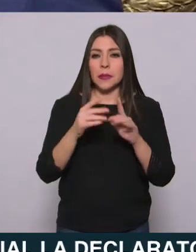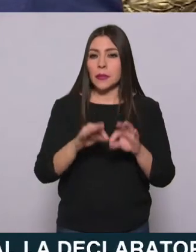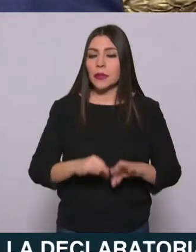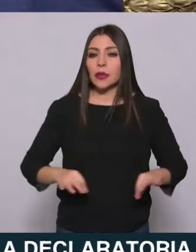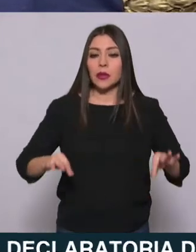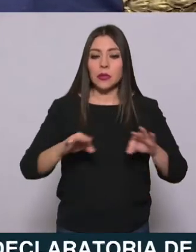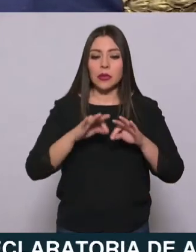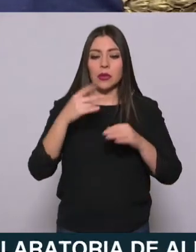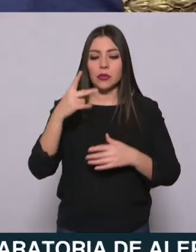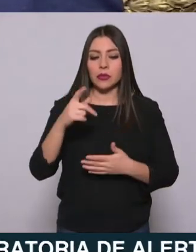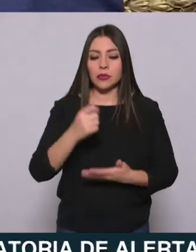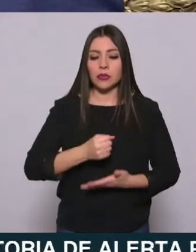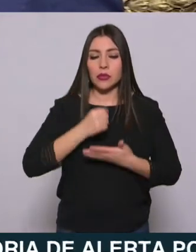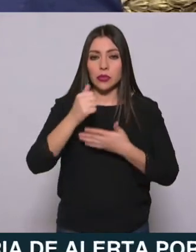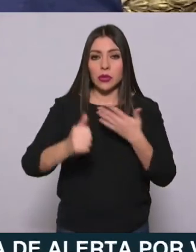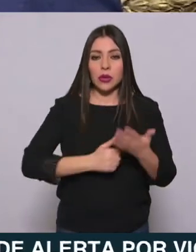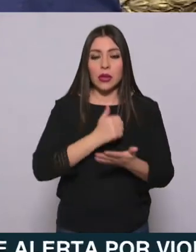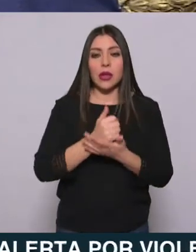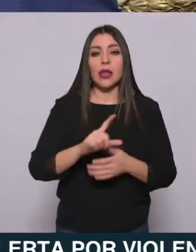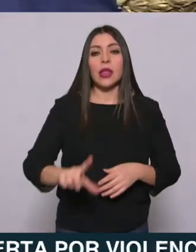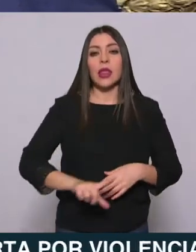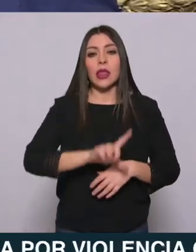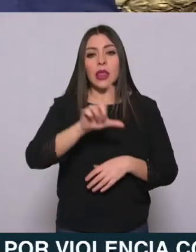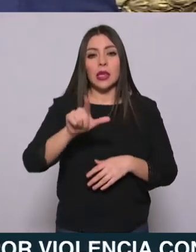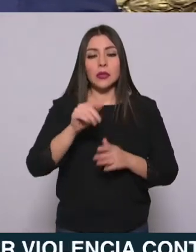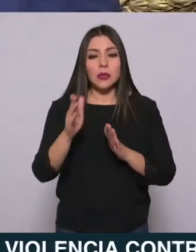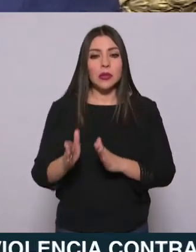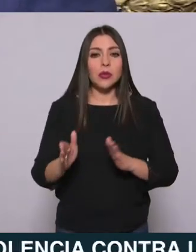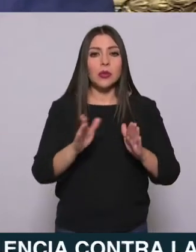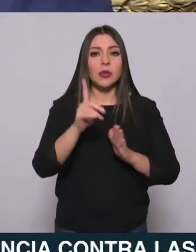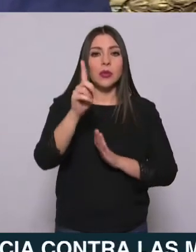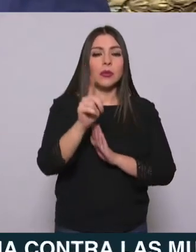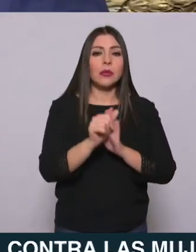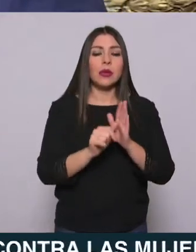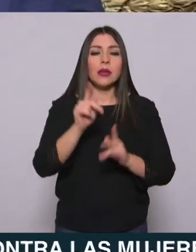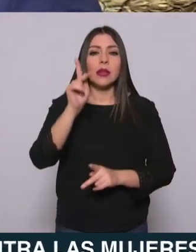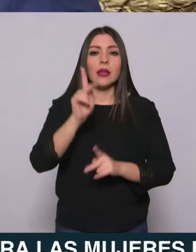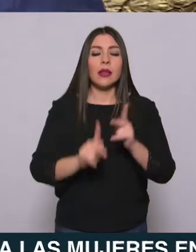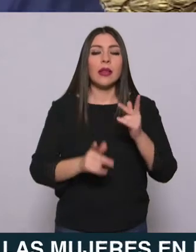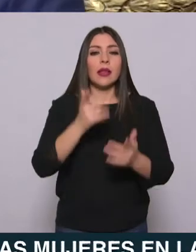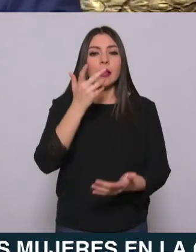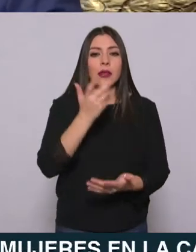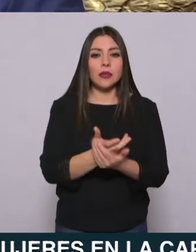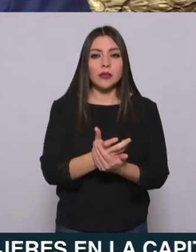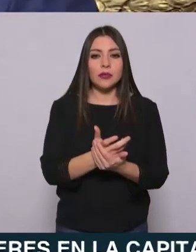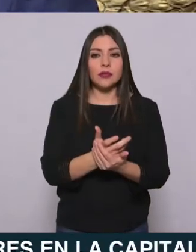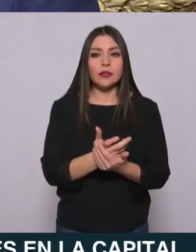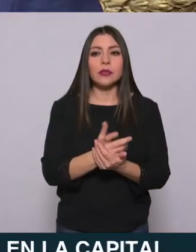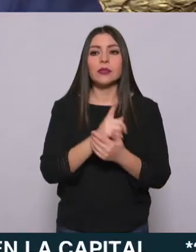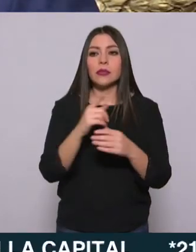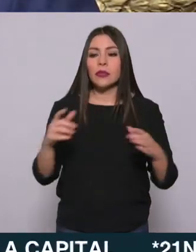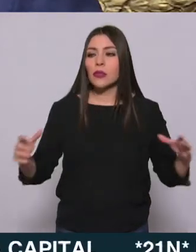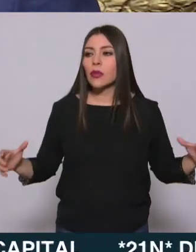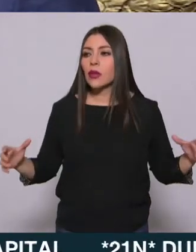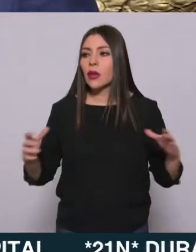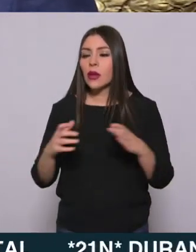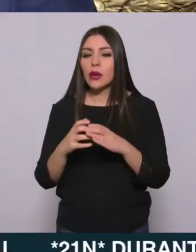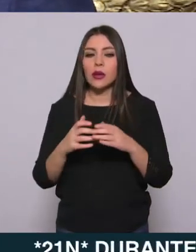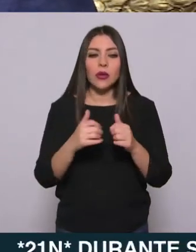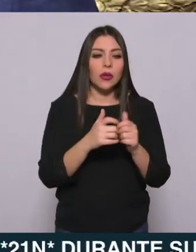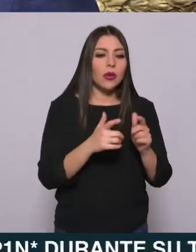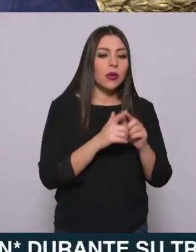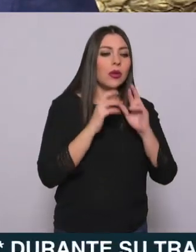después de eso, que hay un periodo de receso de un mes, vamos a reunirnos en plenaria viendo cada uno